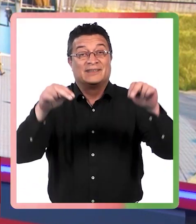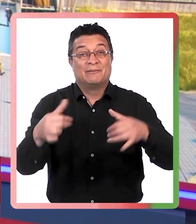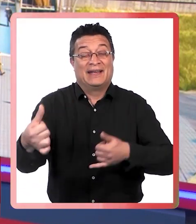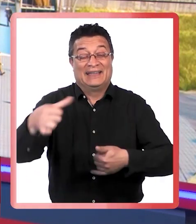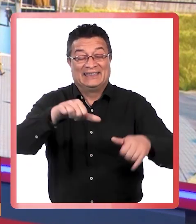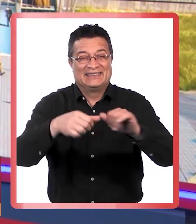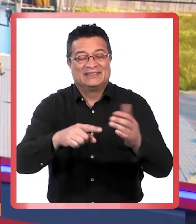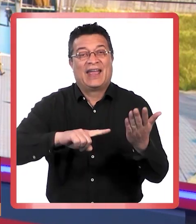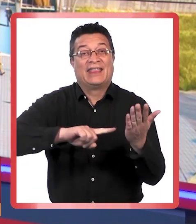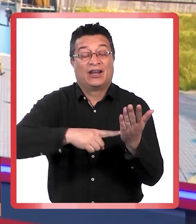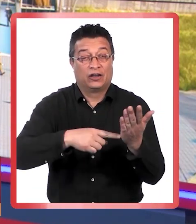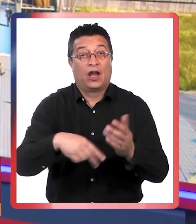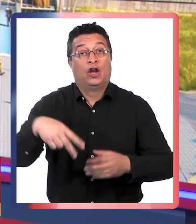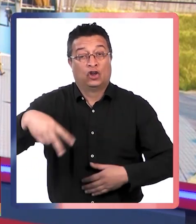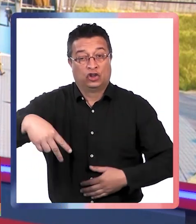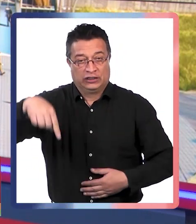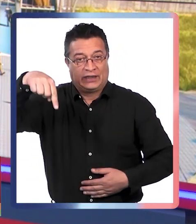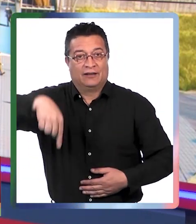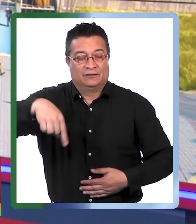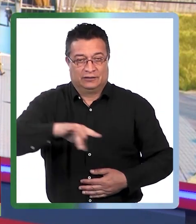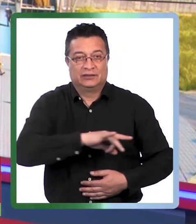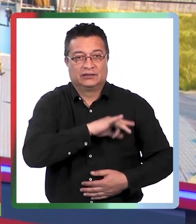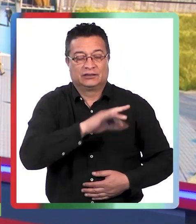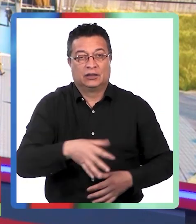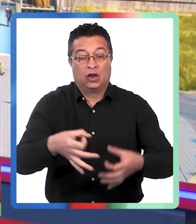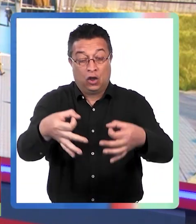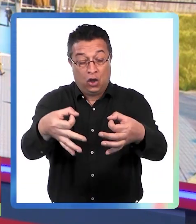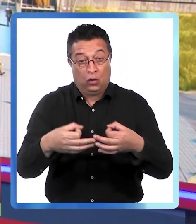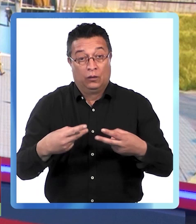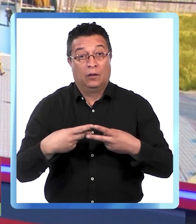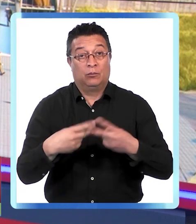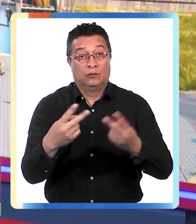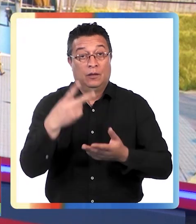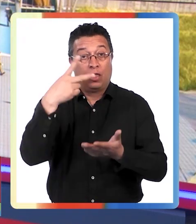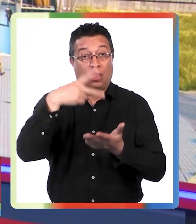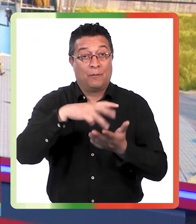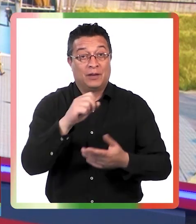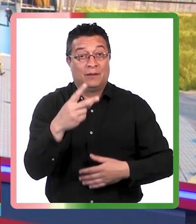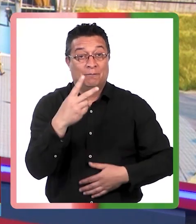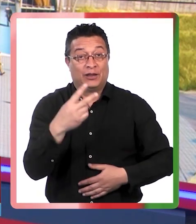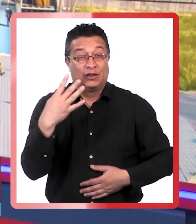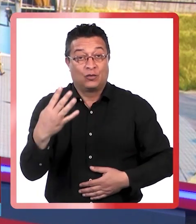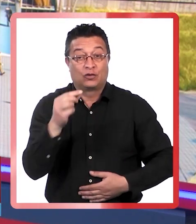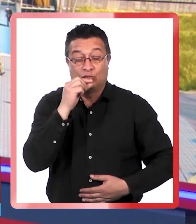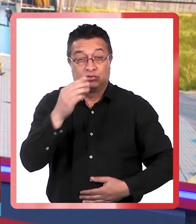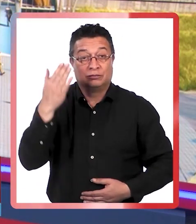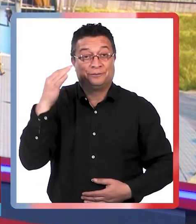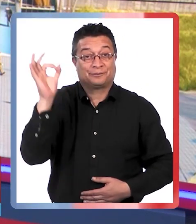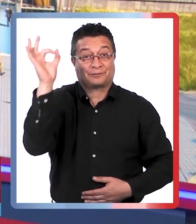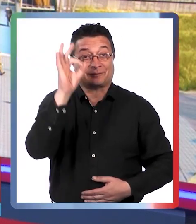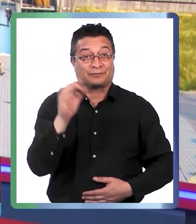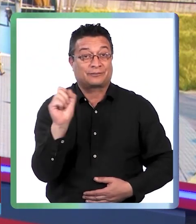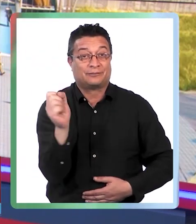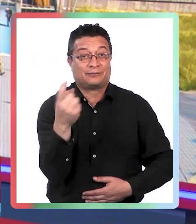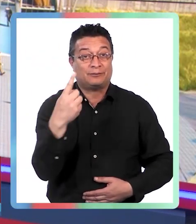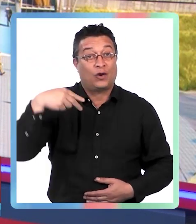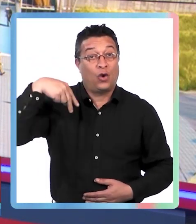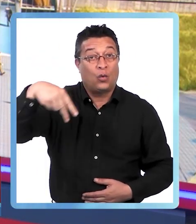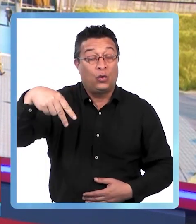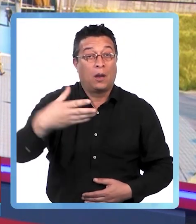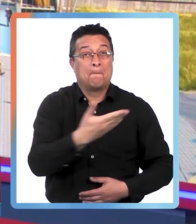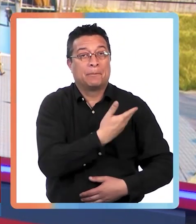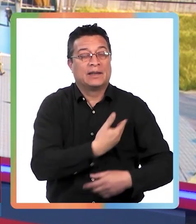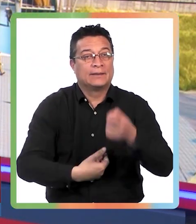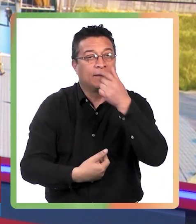ciencia y tecnología con noticias nacionales, porque durante la cuenta pública 2024 realizada el pasado sábado 1 de junio, el